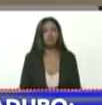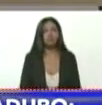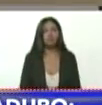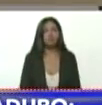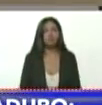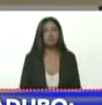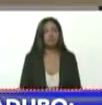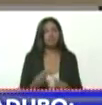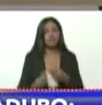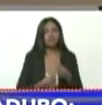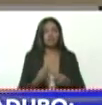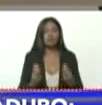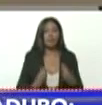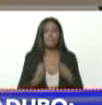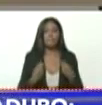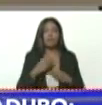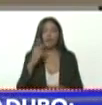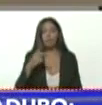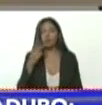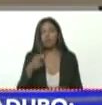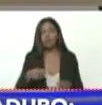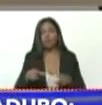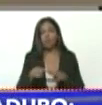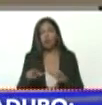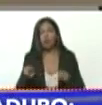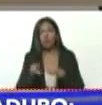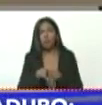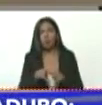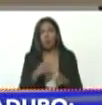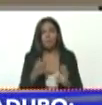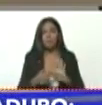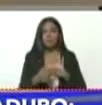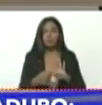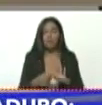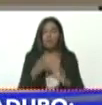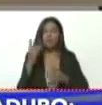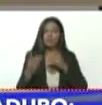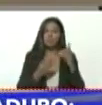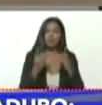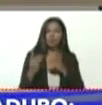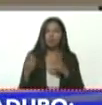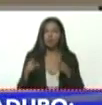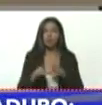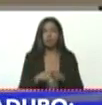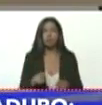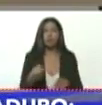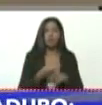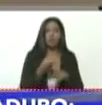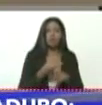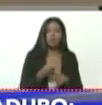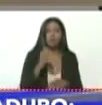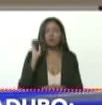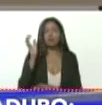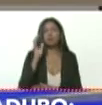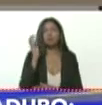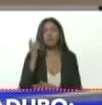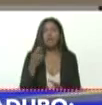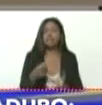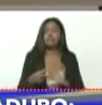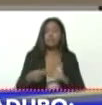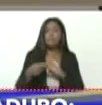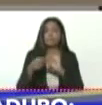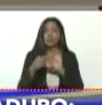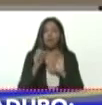hacer vida política allí, a propiciar el diálogo y a buscar que esa Asamblea salga